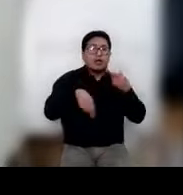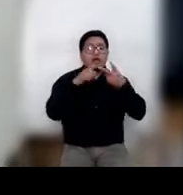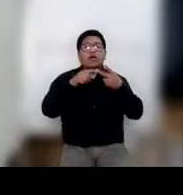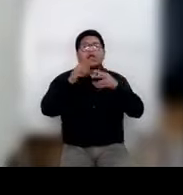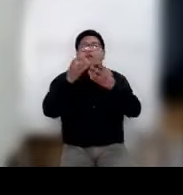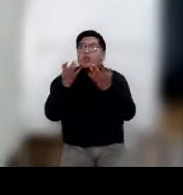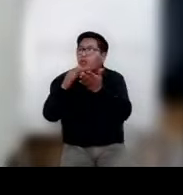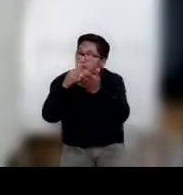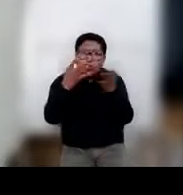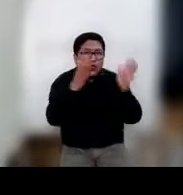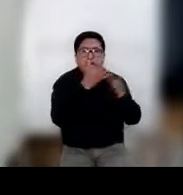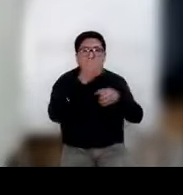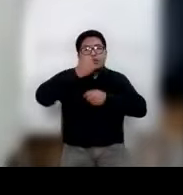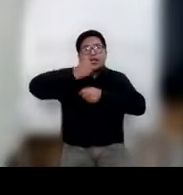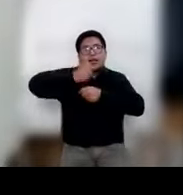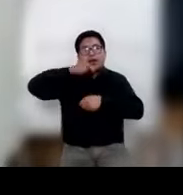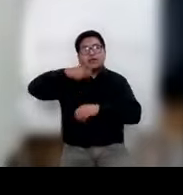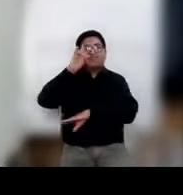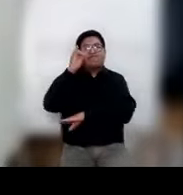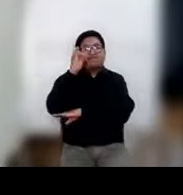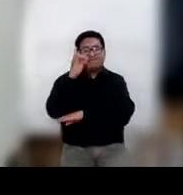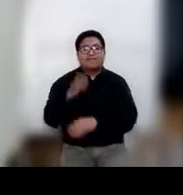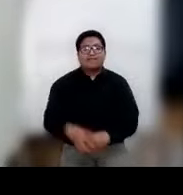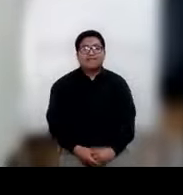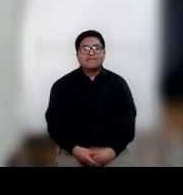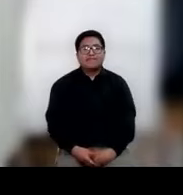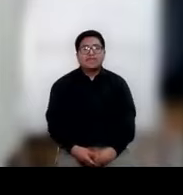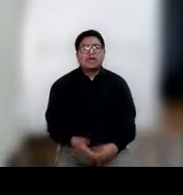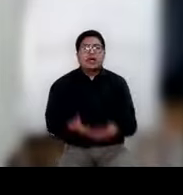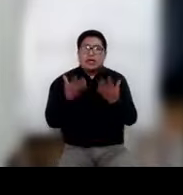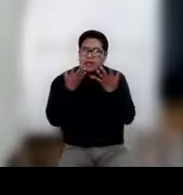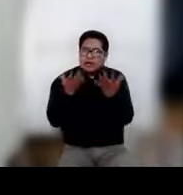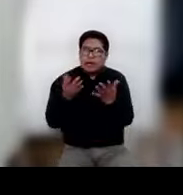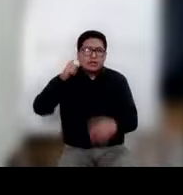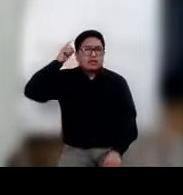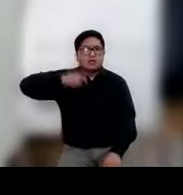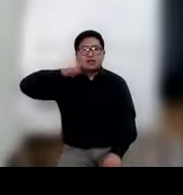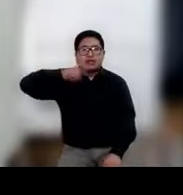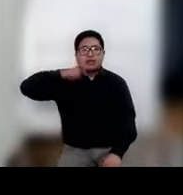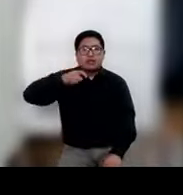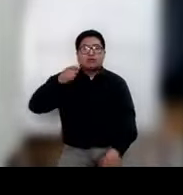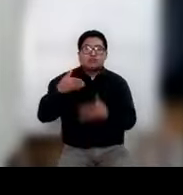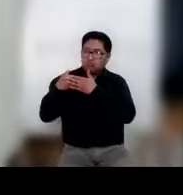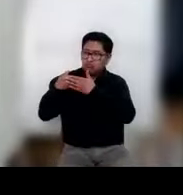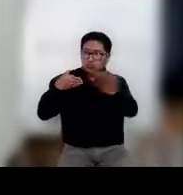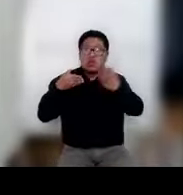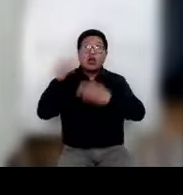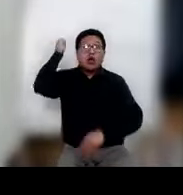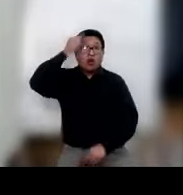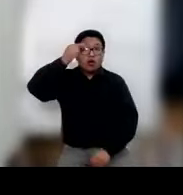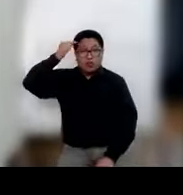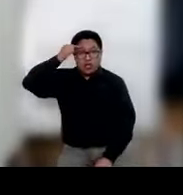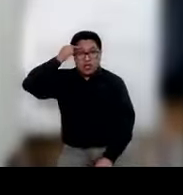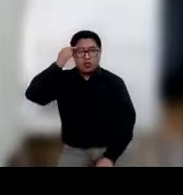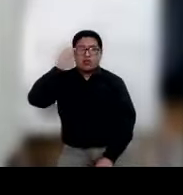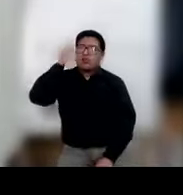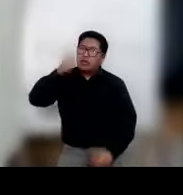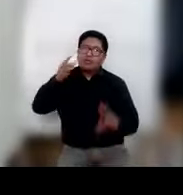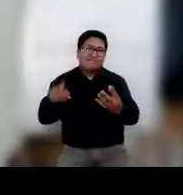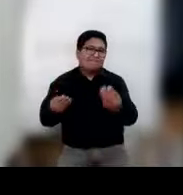trabajo en nuestro país entonces hay necesidad de que a partir de eso el gobierno asuma ese tipo de